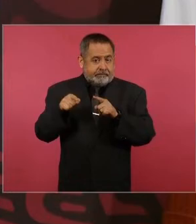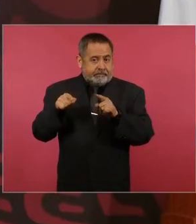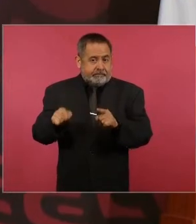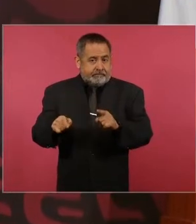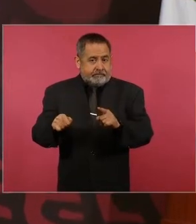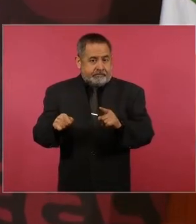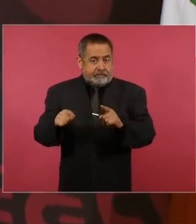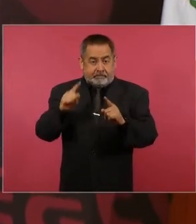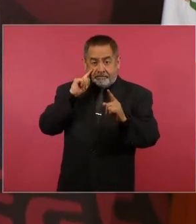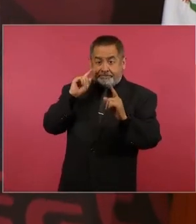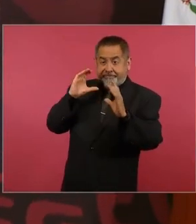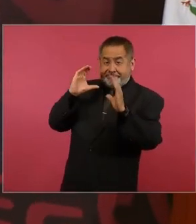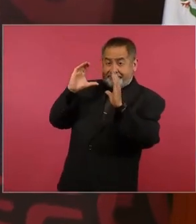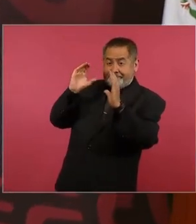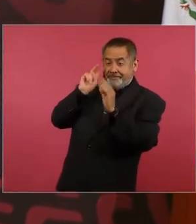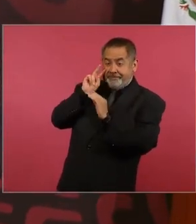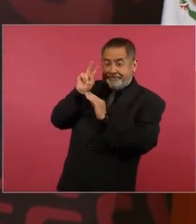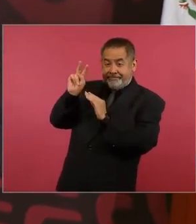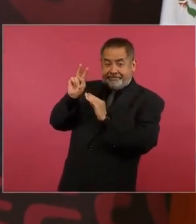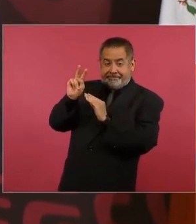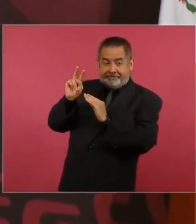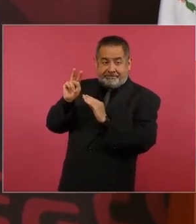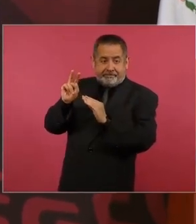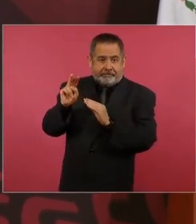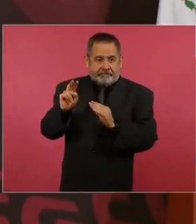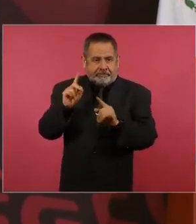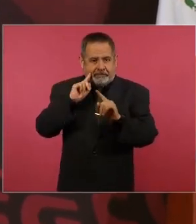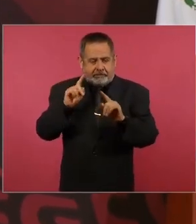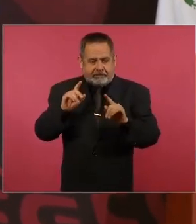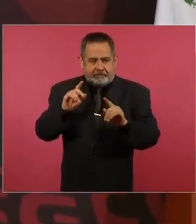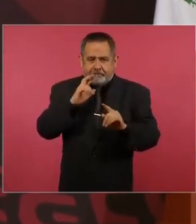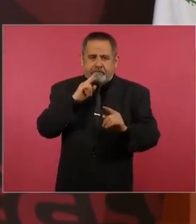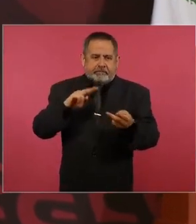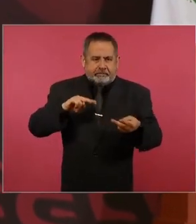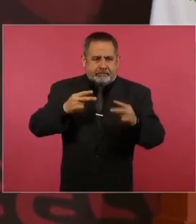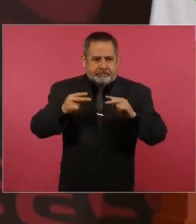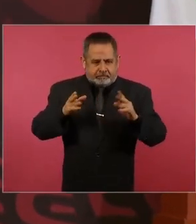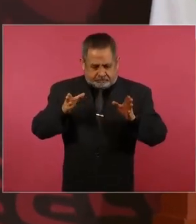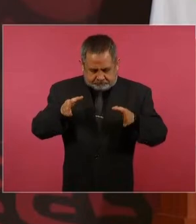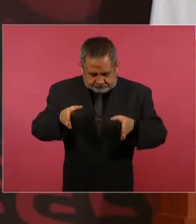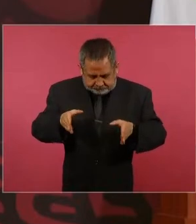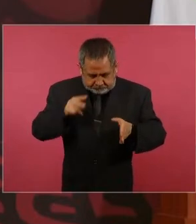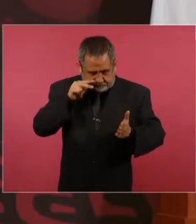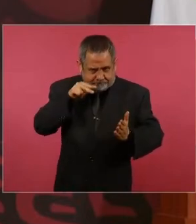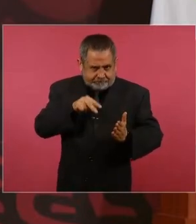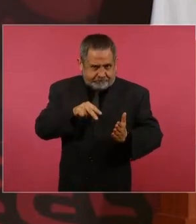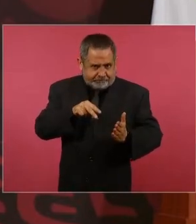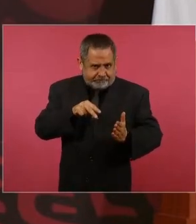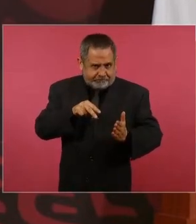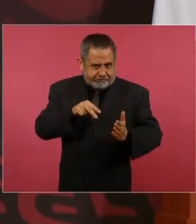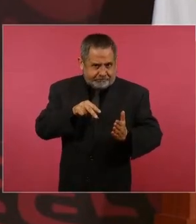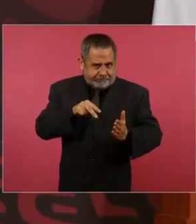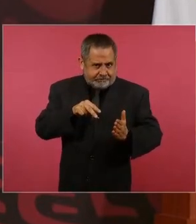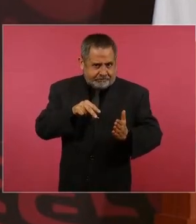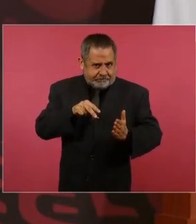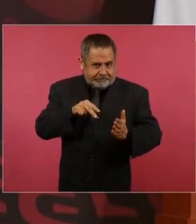este que mirar así. Y con aquel, ya lo vieron, se mira